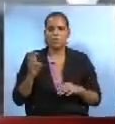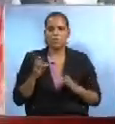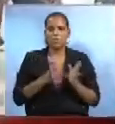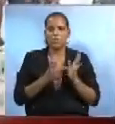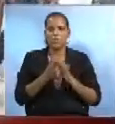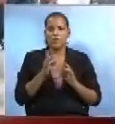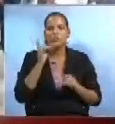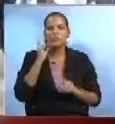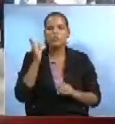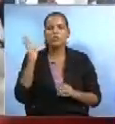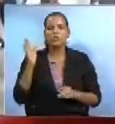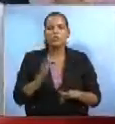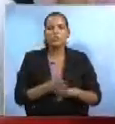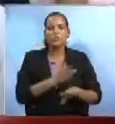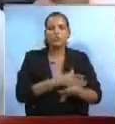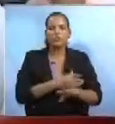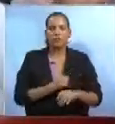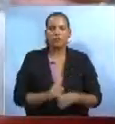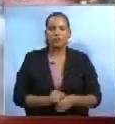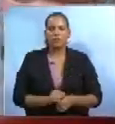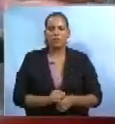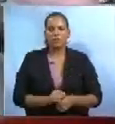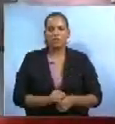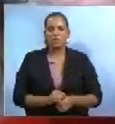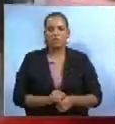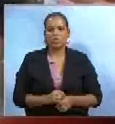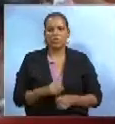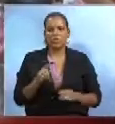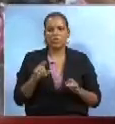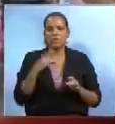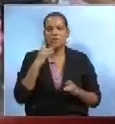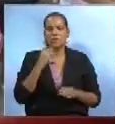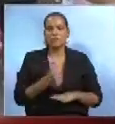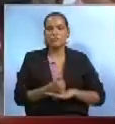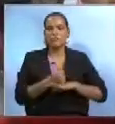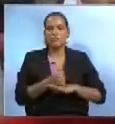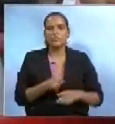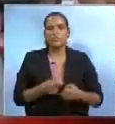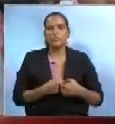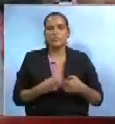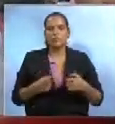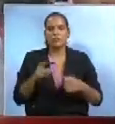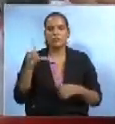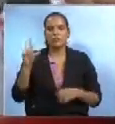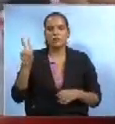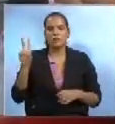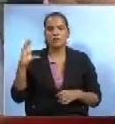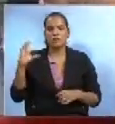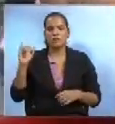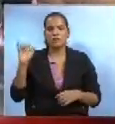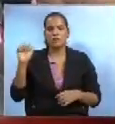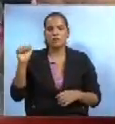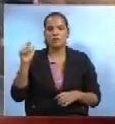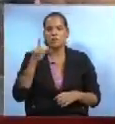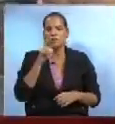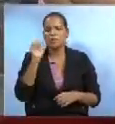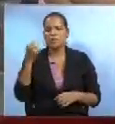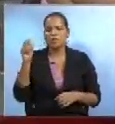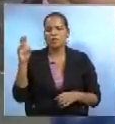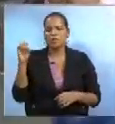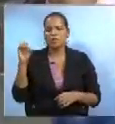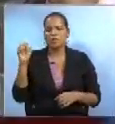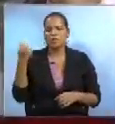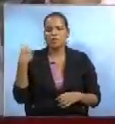ex alcalde Ernesto Estupiñán. Liderado por la compañera prefecta Lucía Sosa,